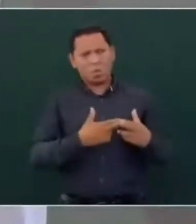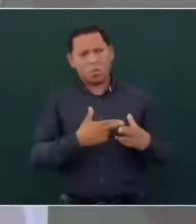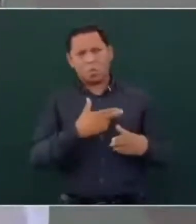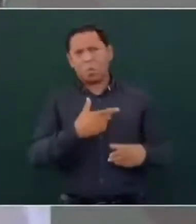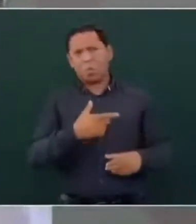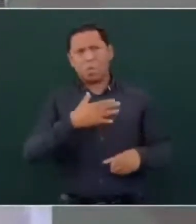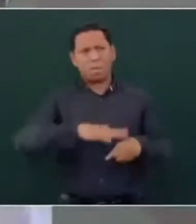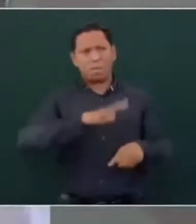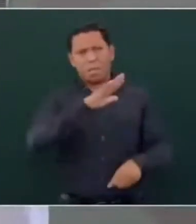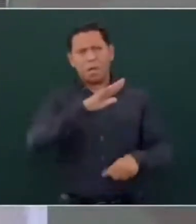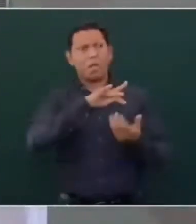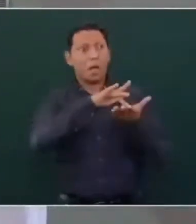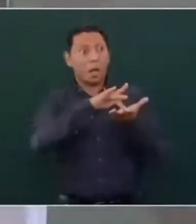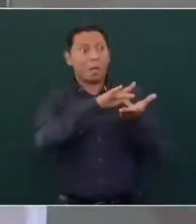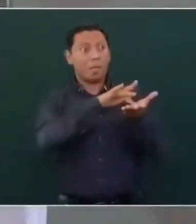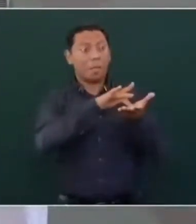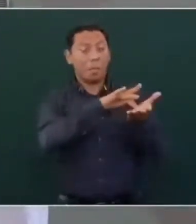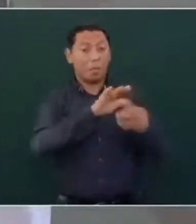iba